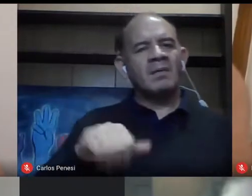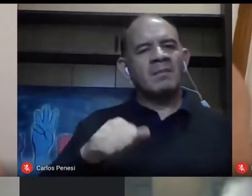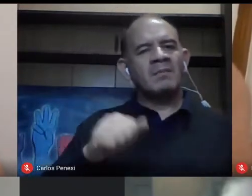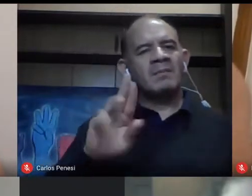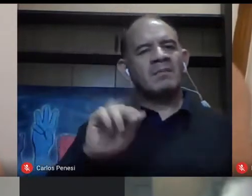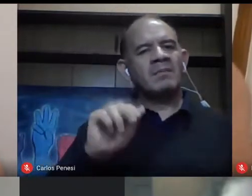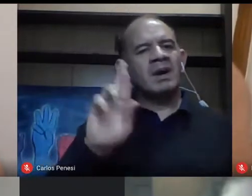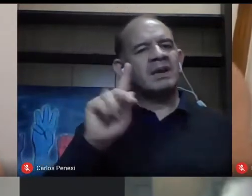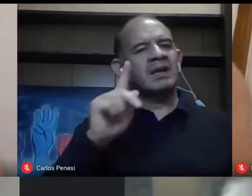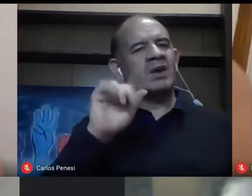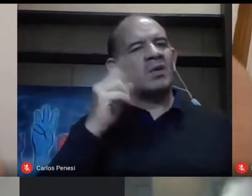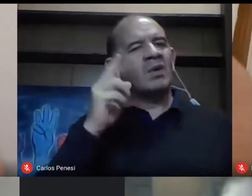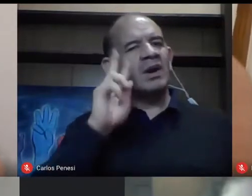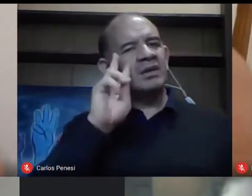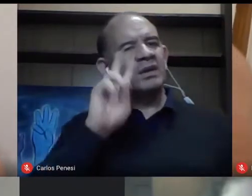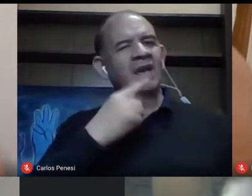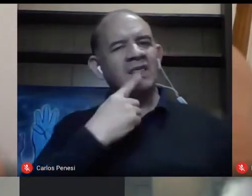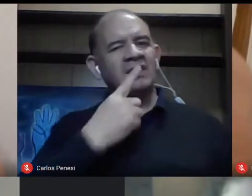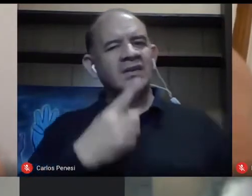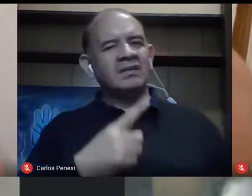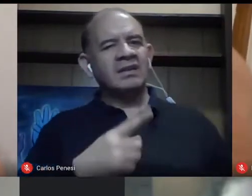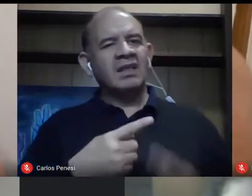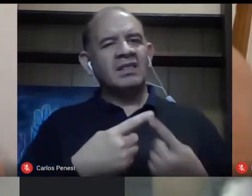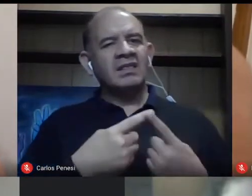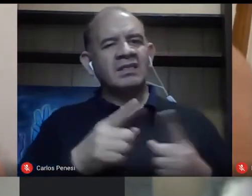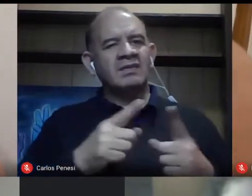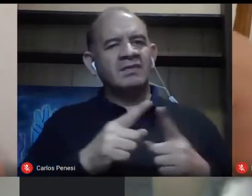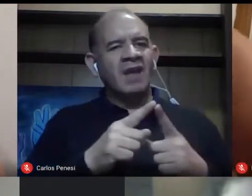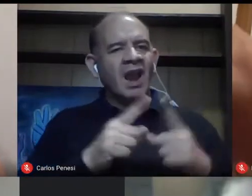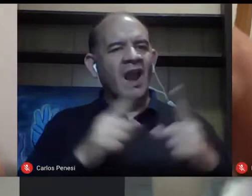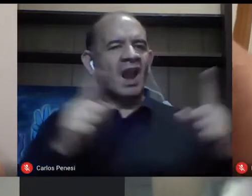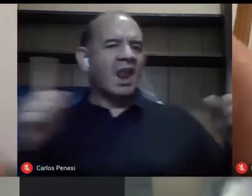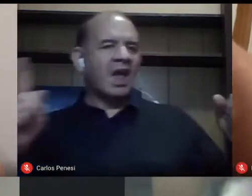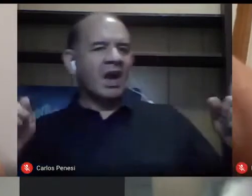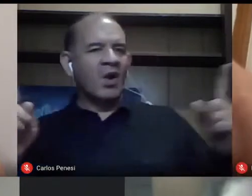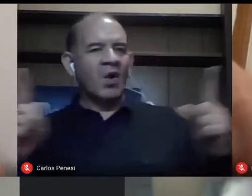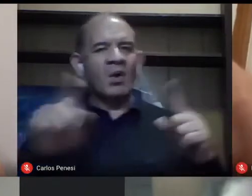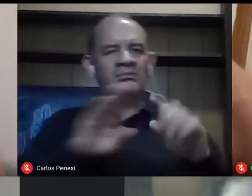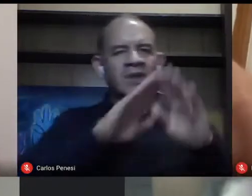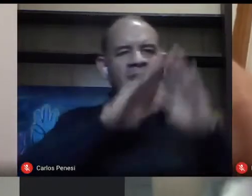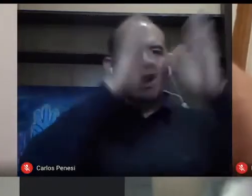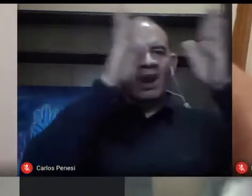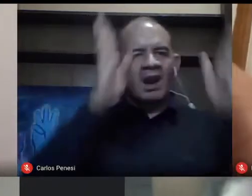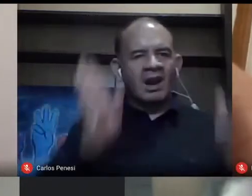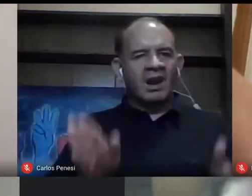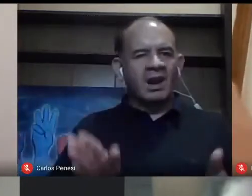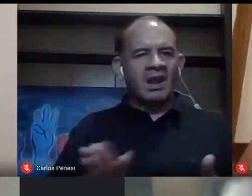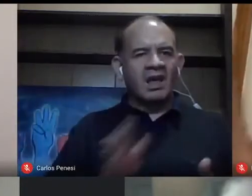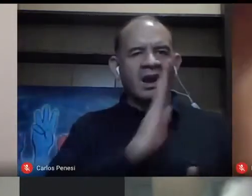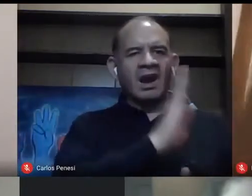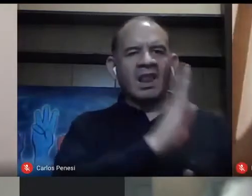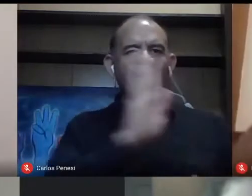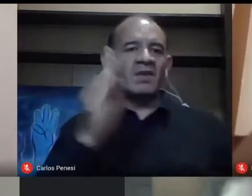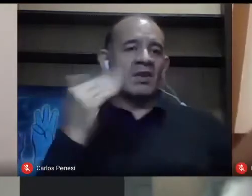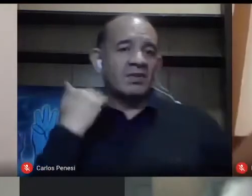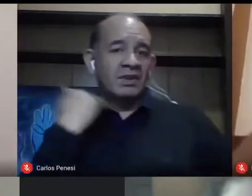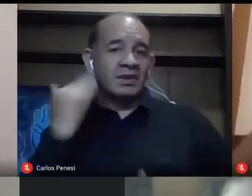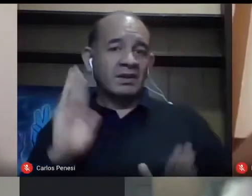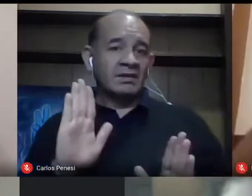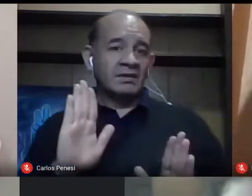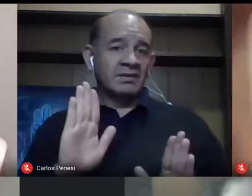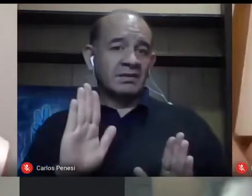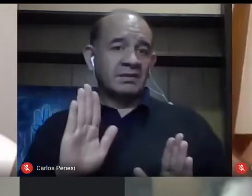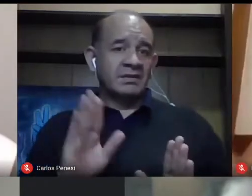consultas. Yo, como son bastante referidas a la biblioteca, voy a leerlas a todas, y Bárbara, te pediría si vos